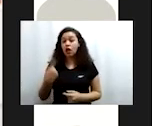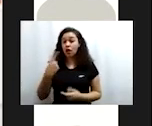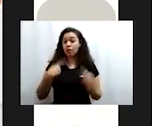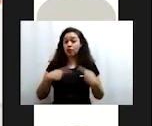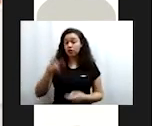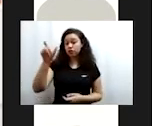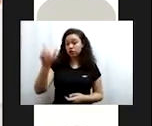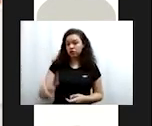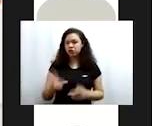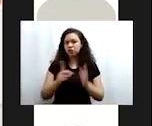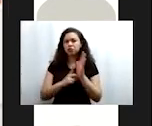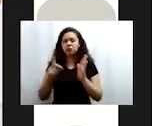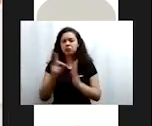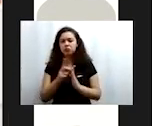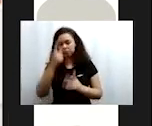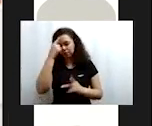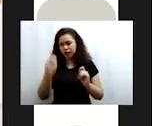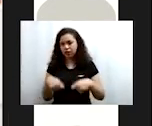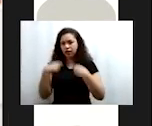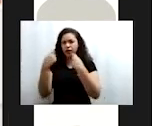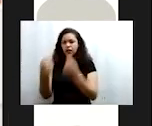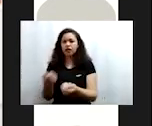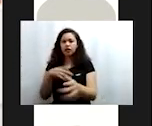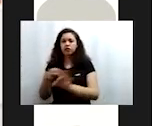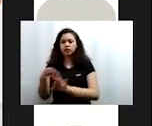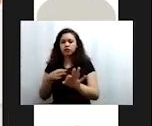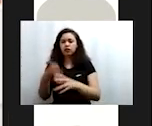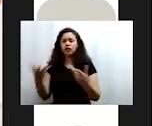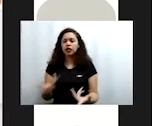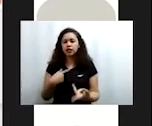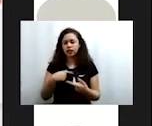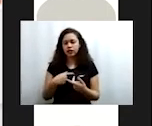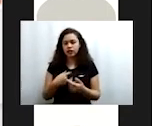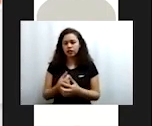propio departamento asignado para esta labor y efectúa las presentaciones,